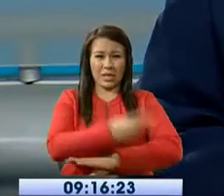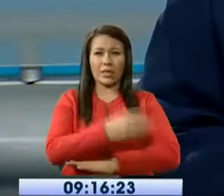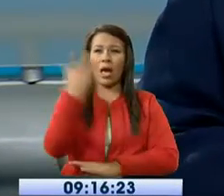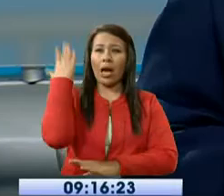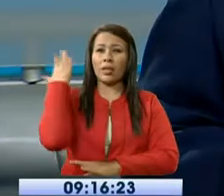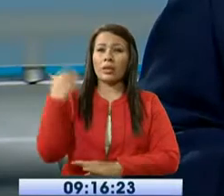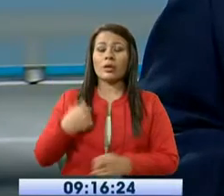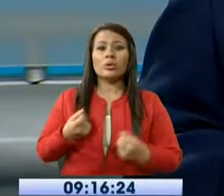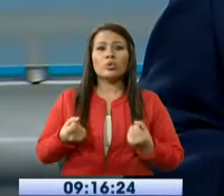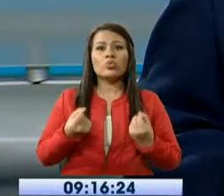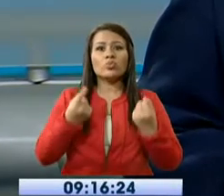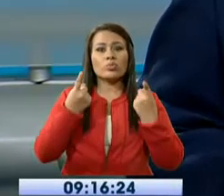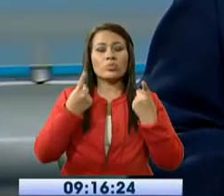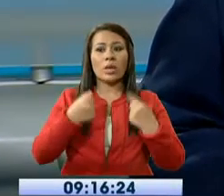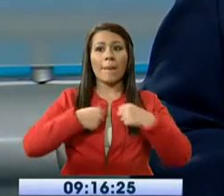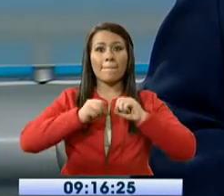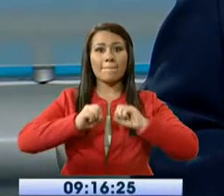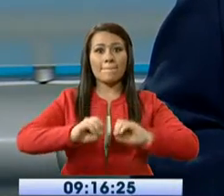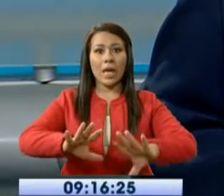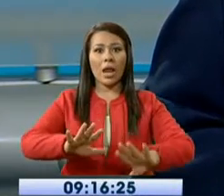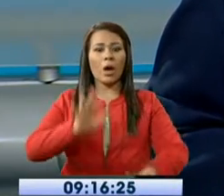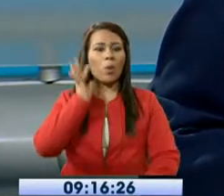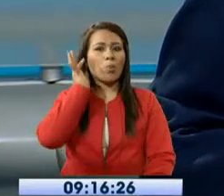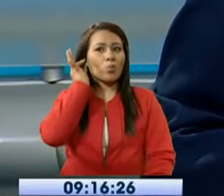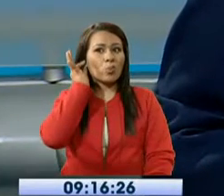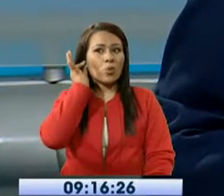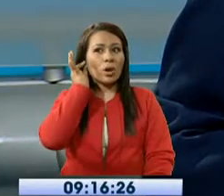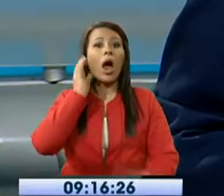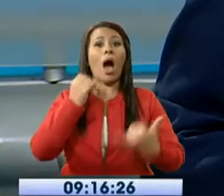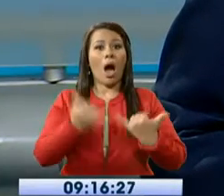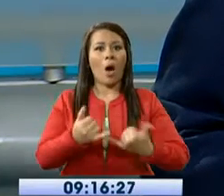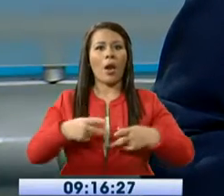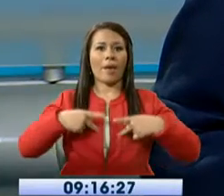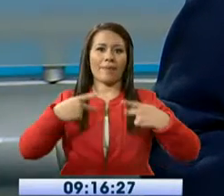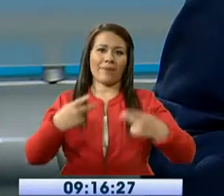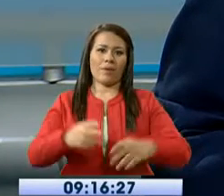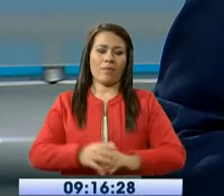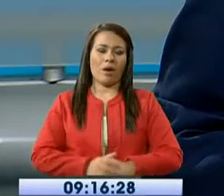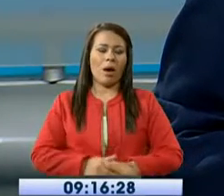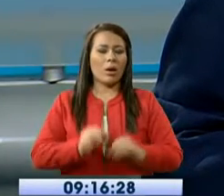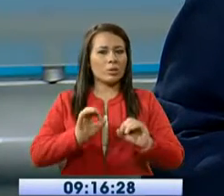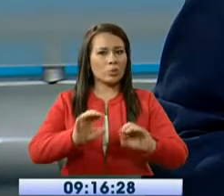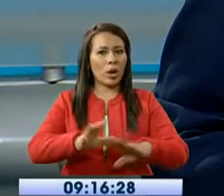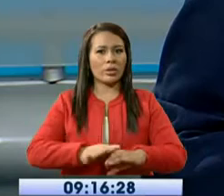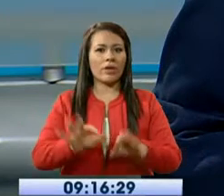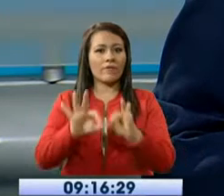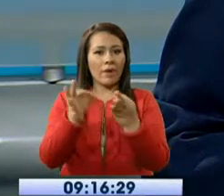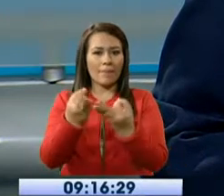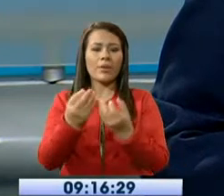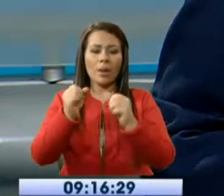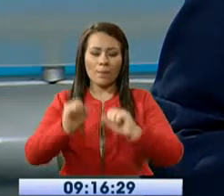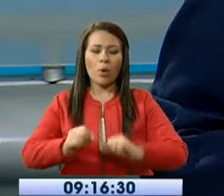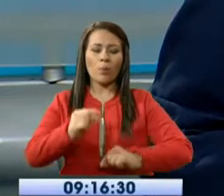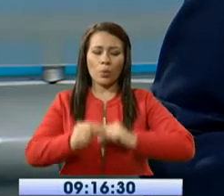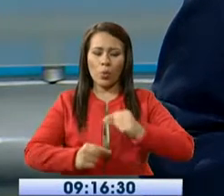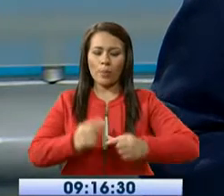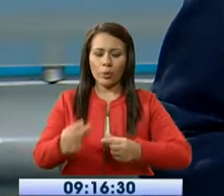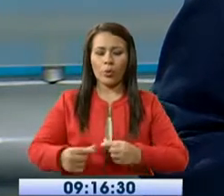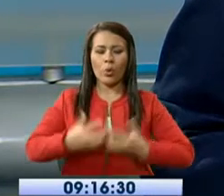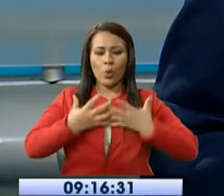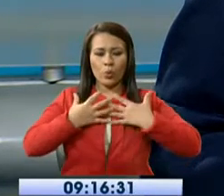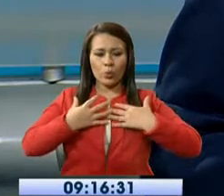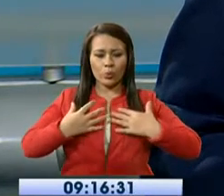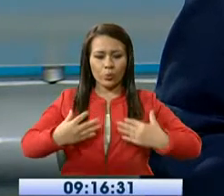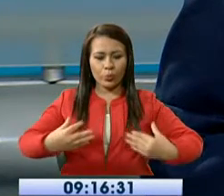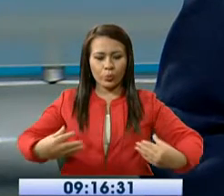manera milagrosa, la fémina aún sigue con vida. Sus familiares esperan que se pueda recuperar completamente de